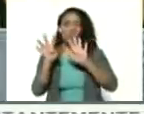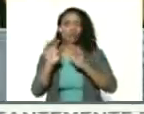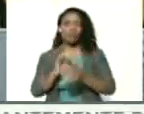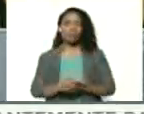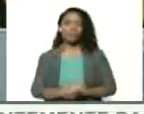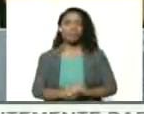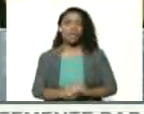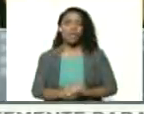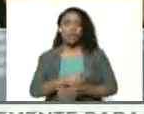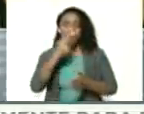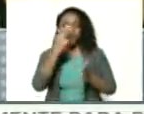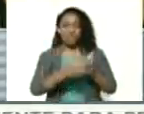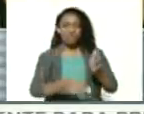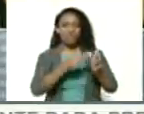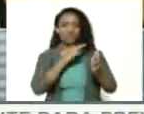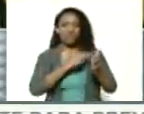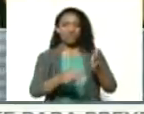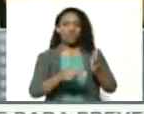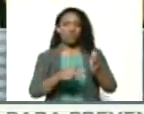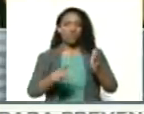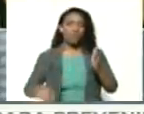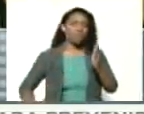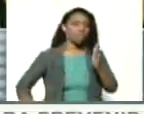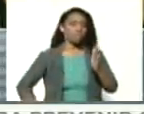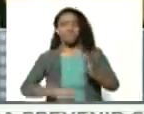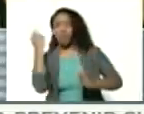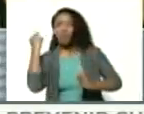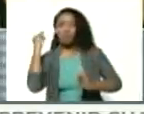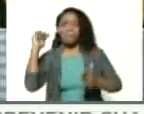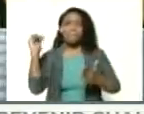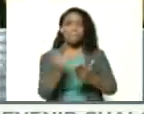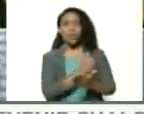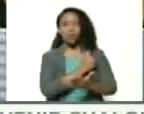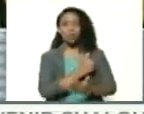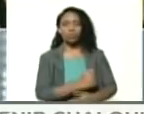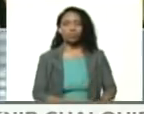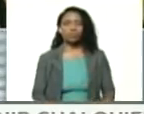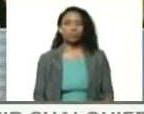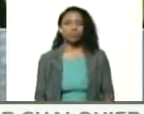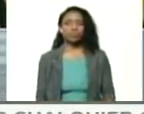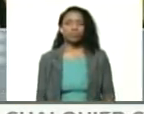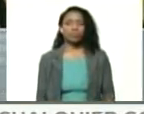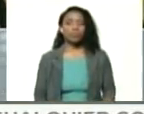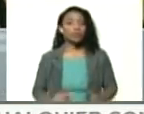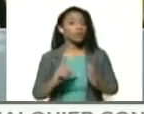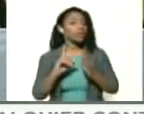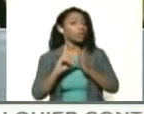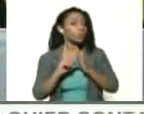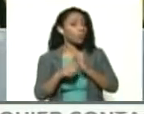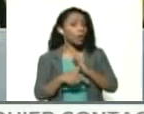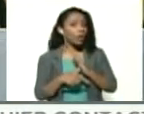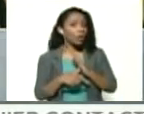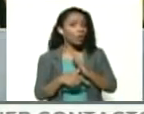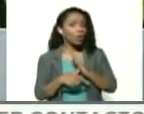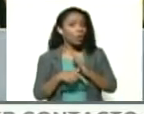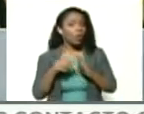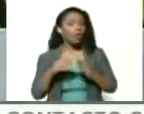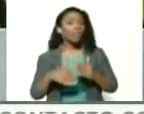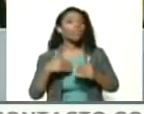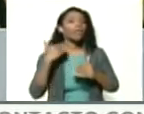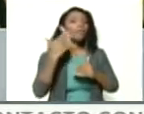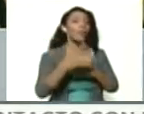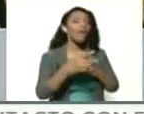1999. La eliminó de un solo guamazo. Y luego pasó su